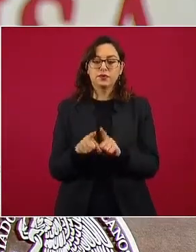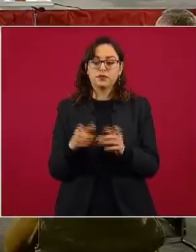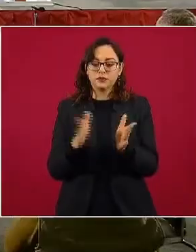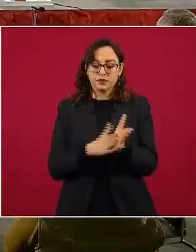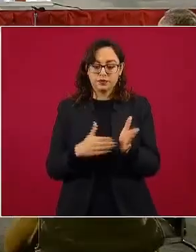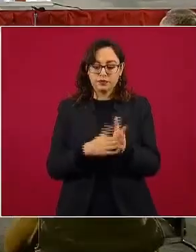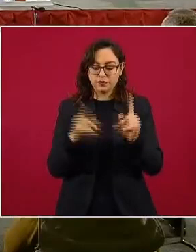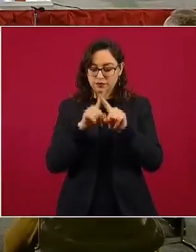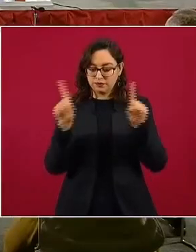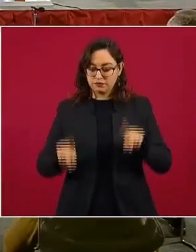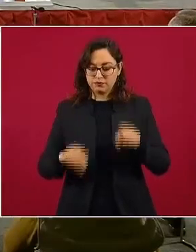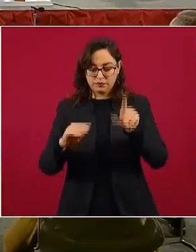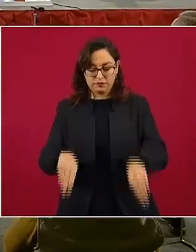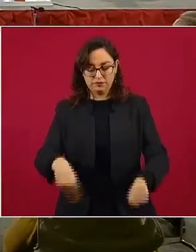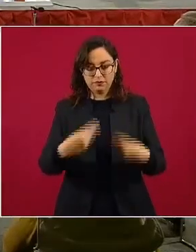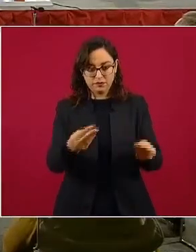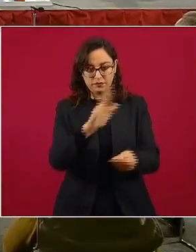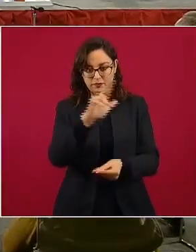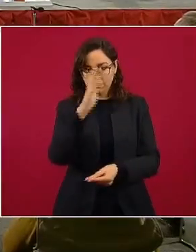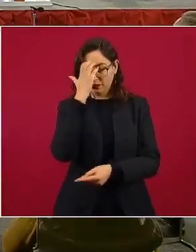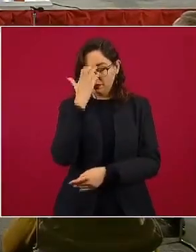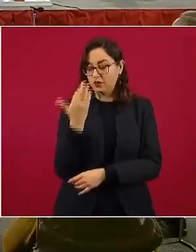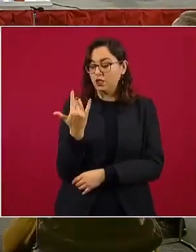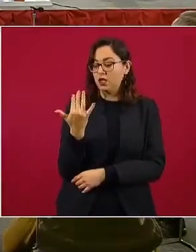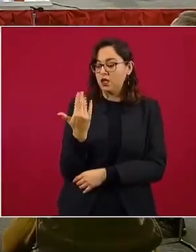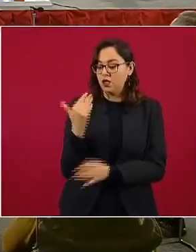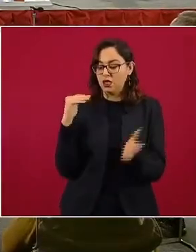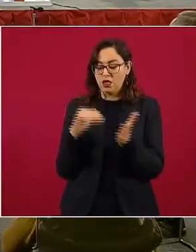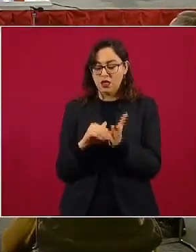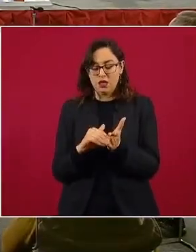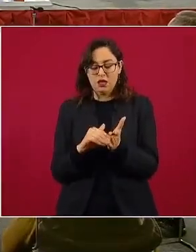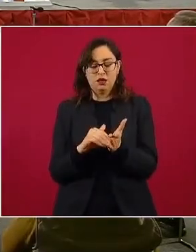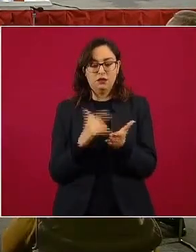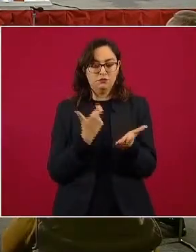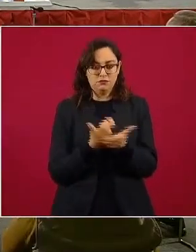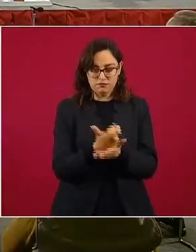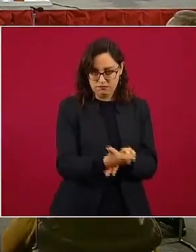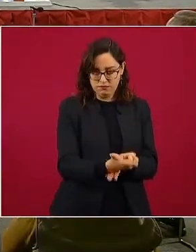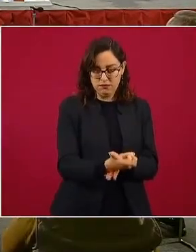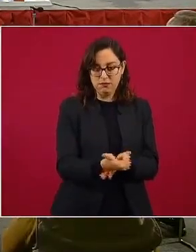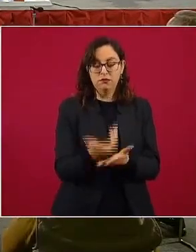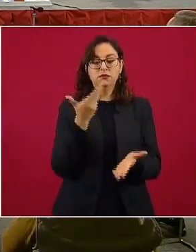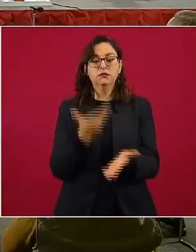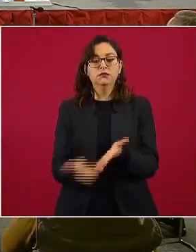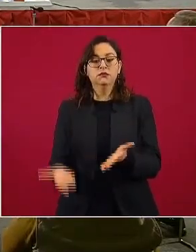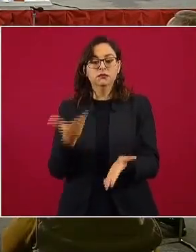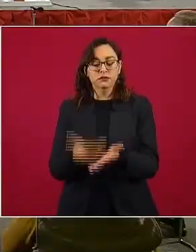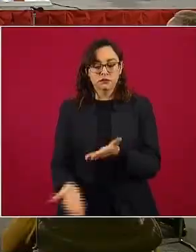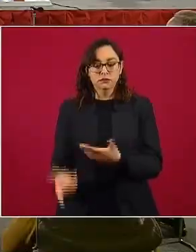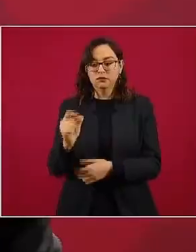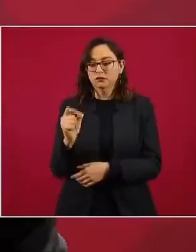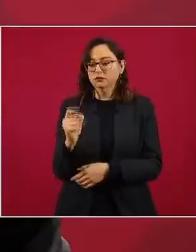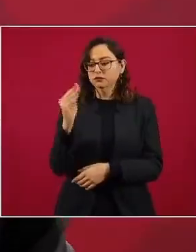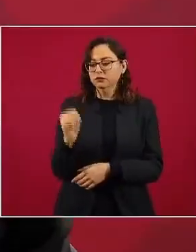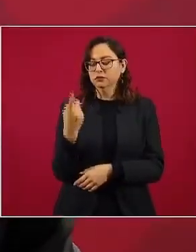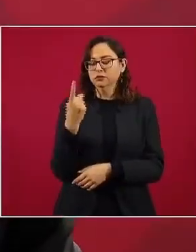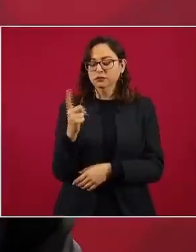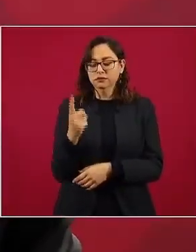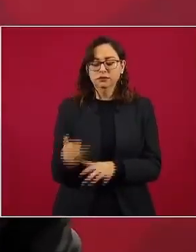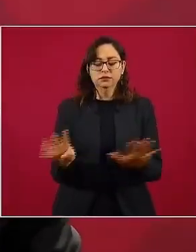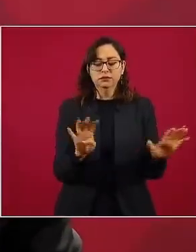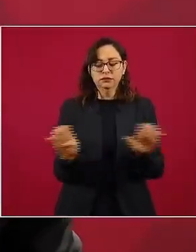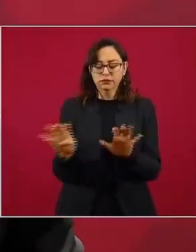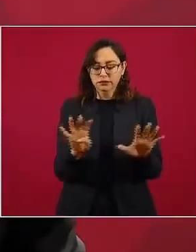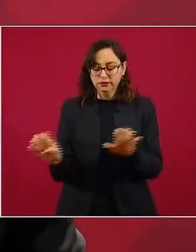y 50 mil pesos. Y este 29 de diciembre se entregan las 980 condecoraciones grado